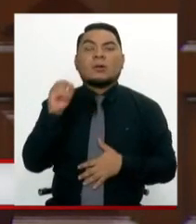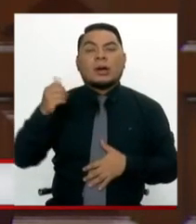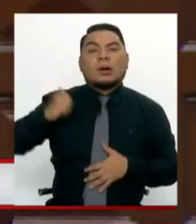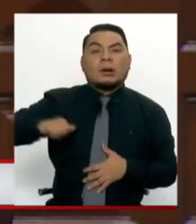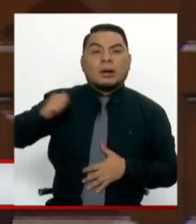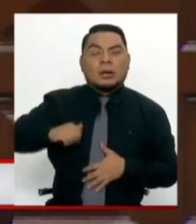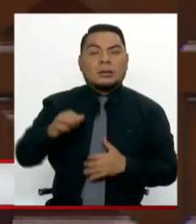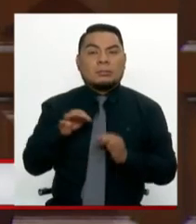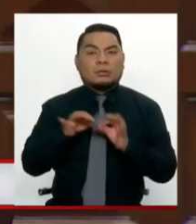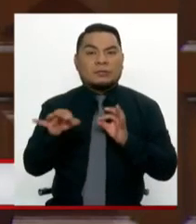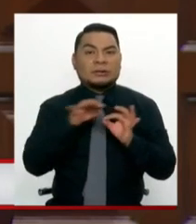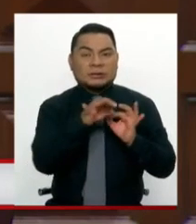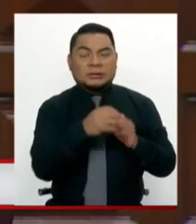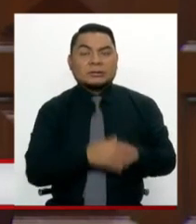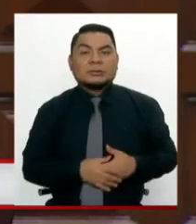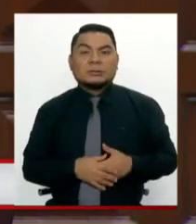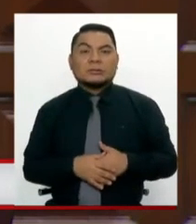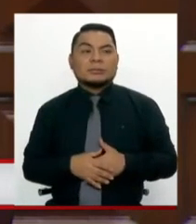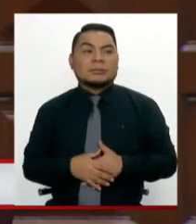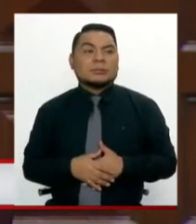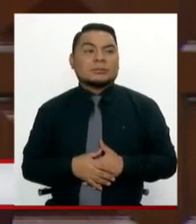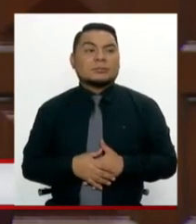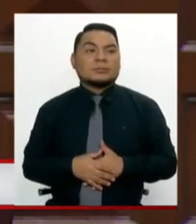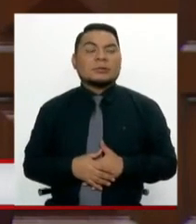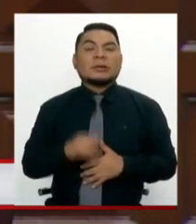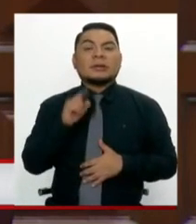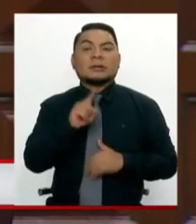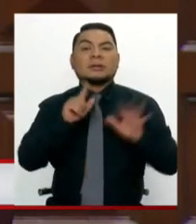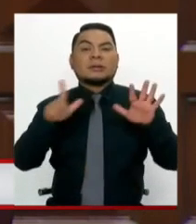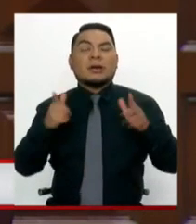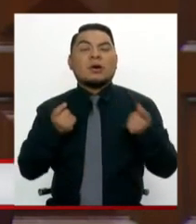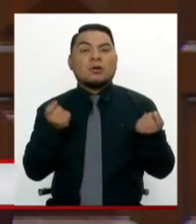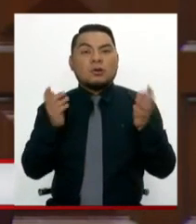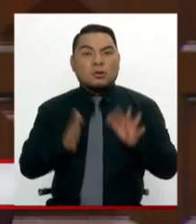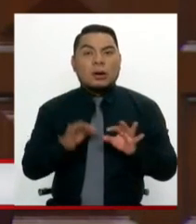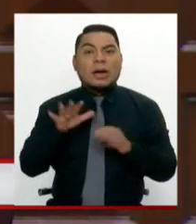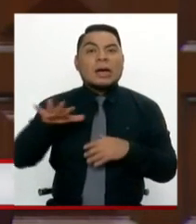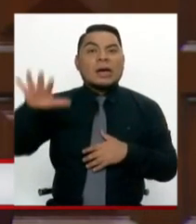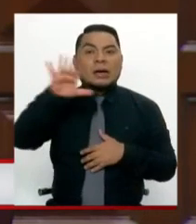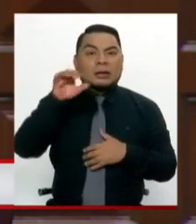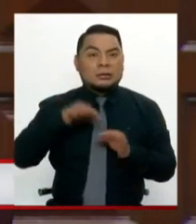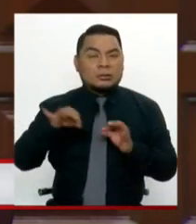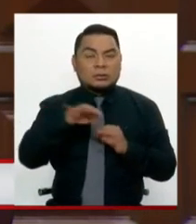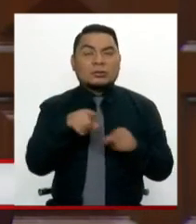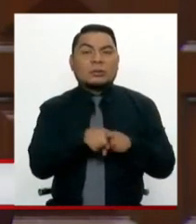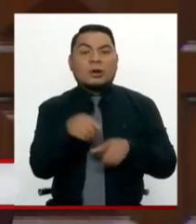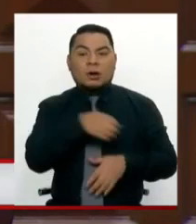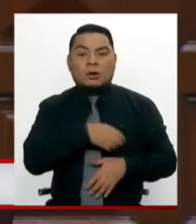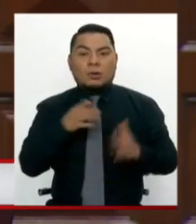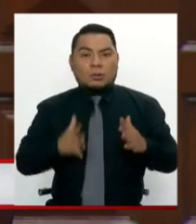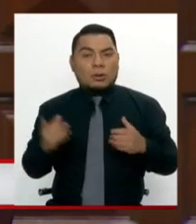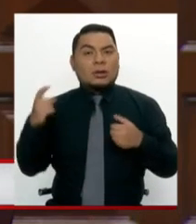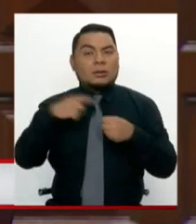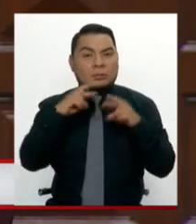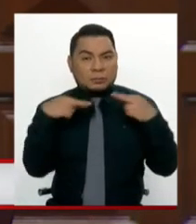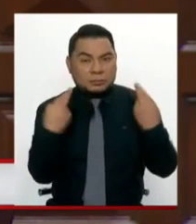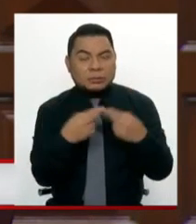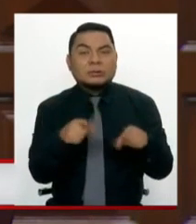alcaldes provinciales y distritales, 17 gobernadores regionales, congresistas de la República